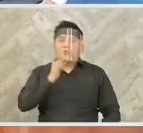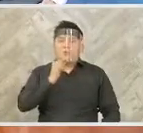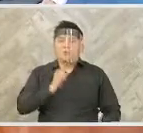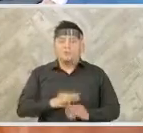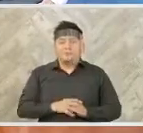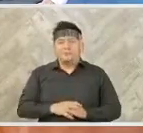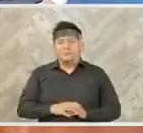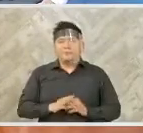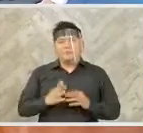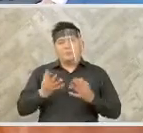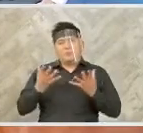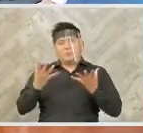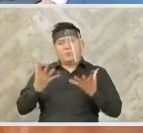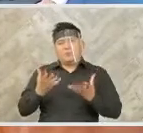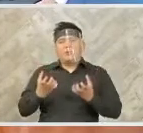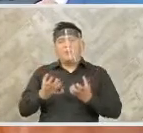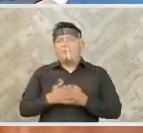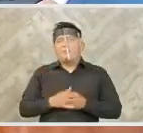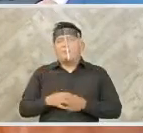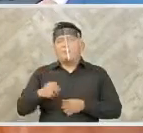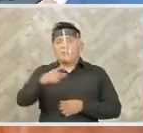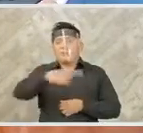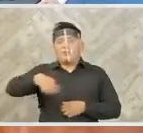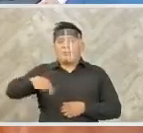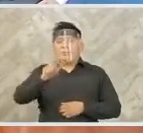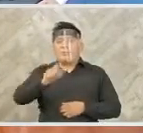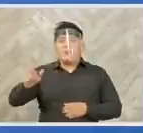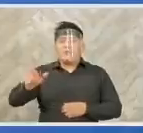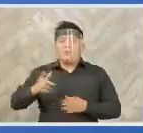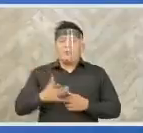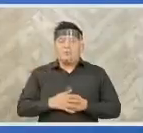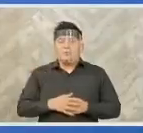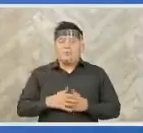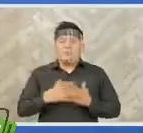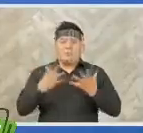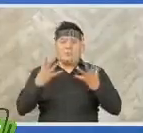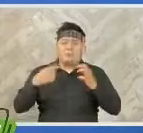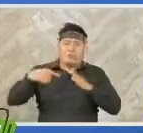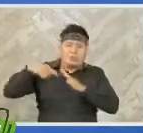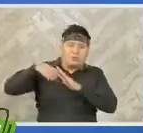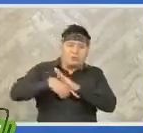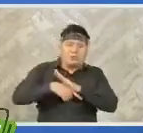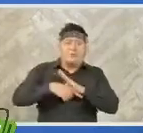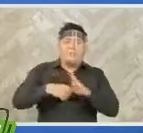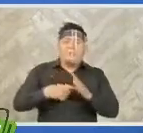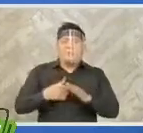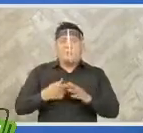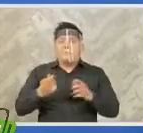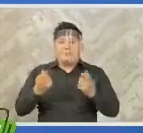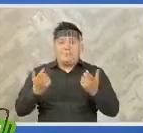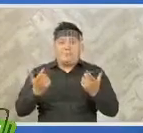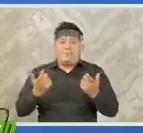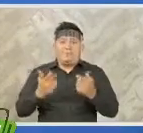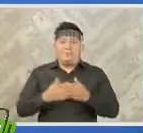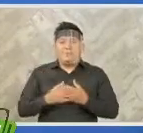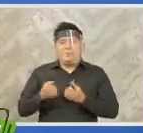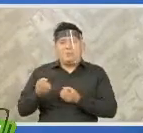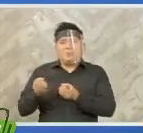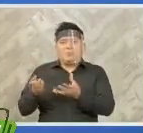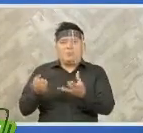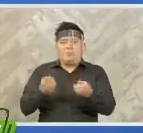retomar un poco también de cara a la ciudadanía, que ahora vamos a profundizar hablando del abastecimiento en el